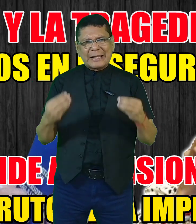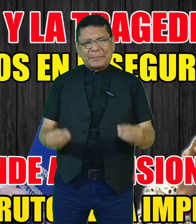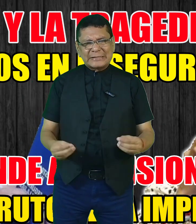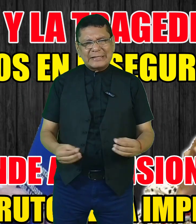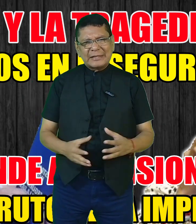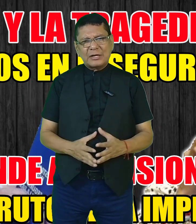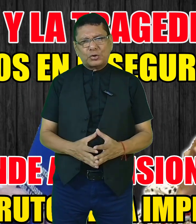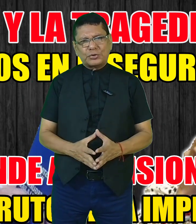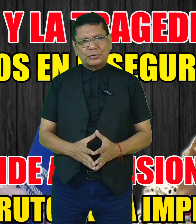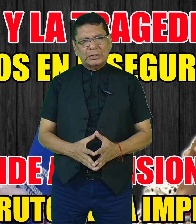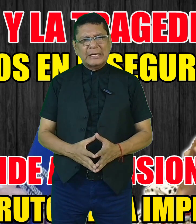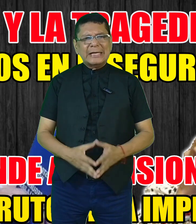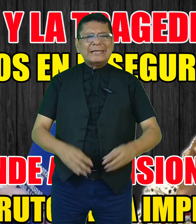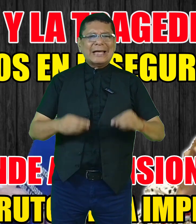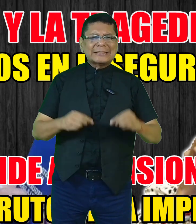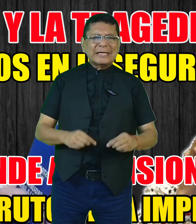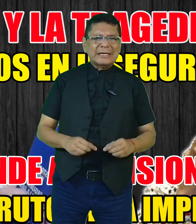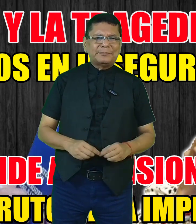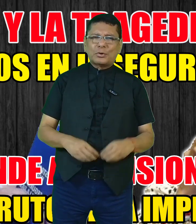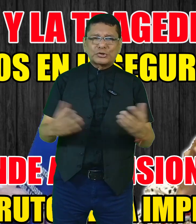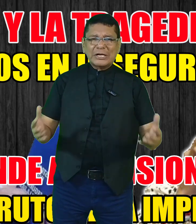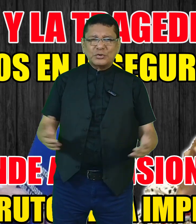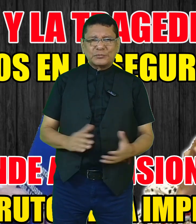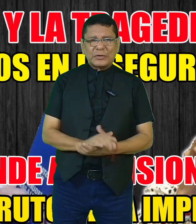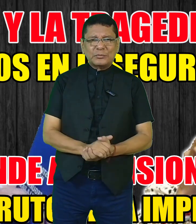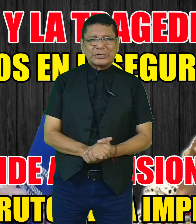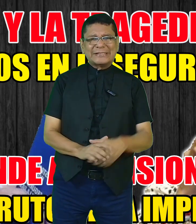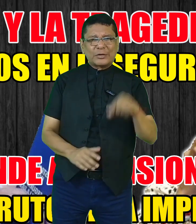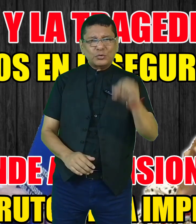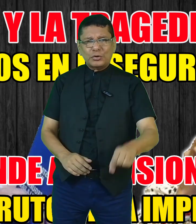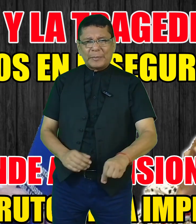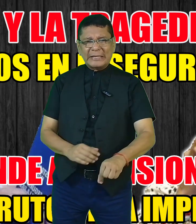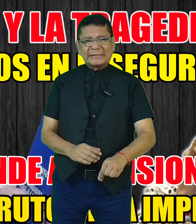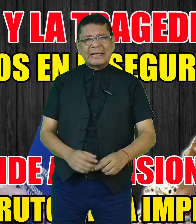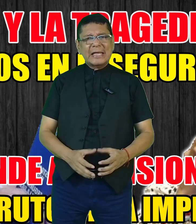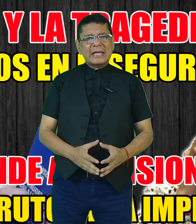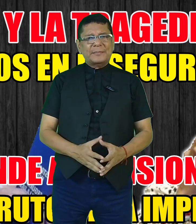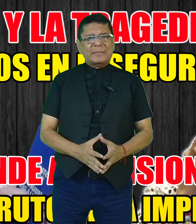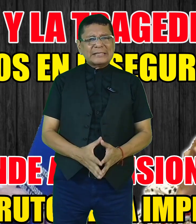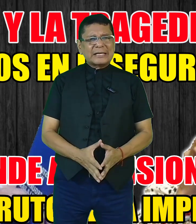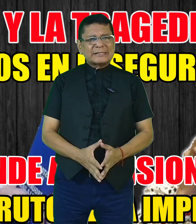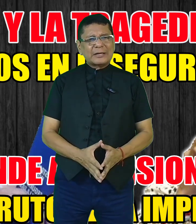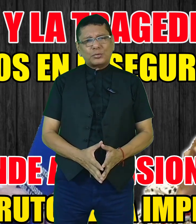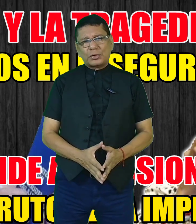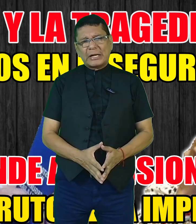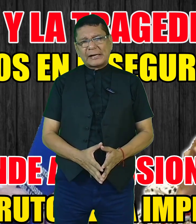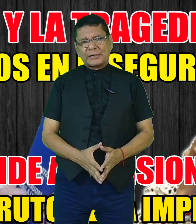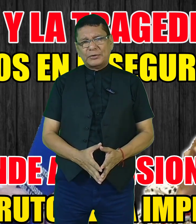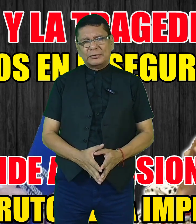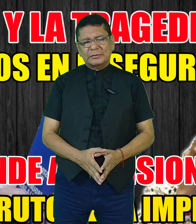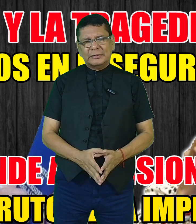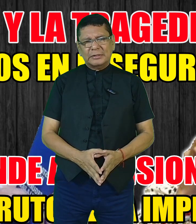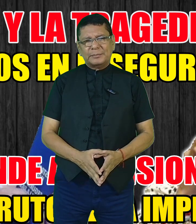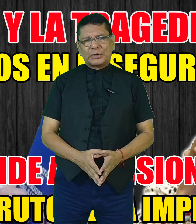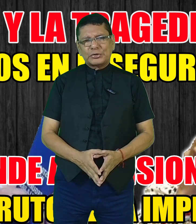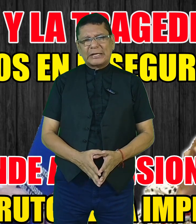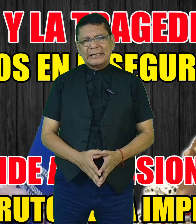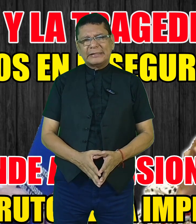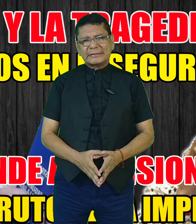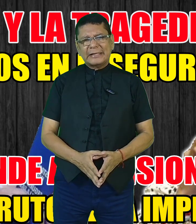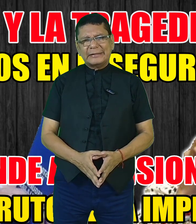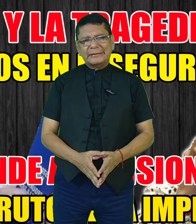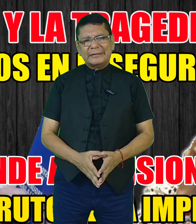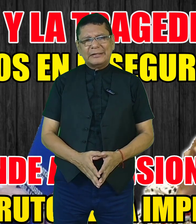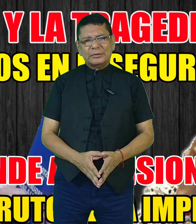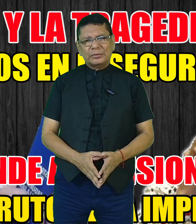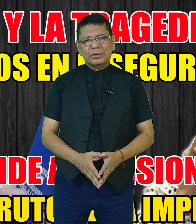la incapacidad y el odio. Y hace pocos años fuimos el segundo país más seguro de la región. Por eso la gente